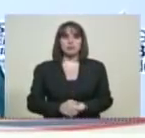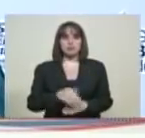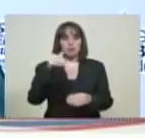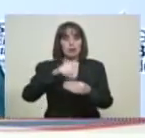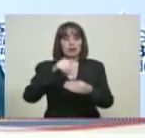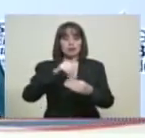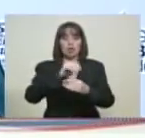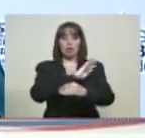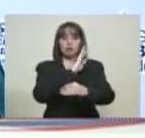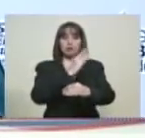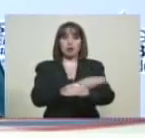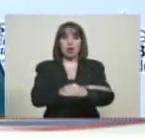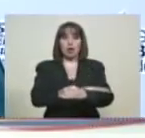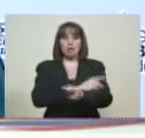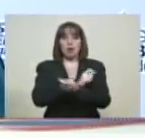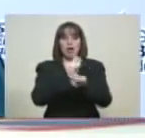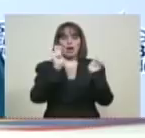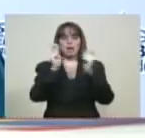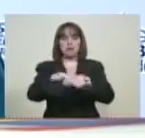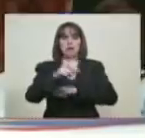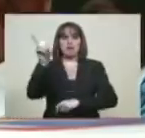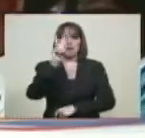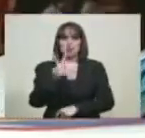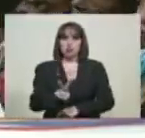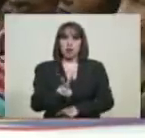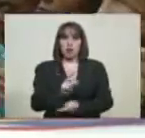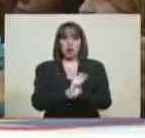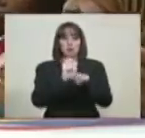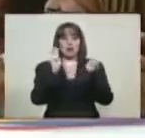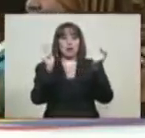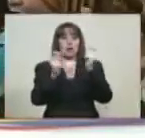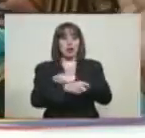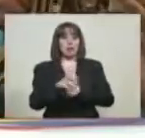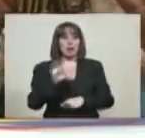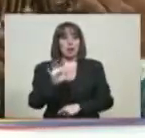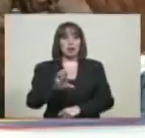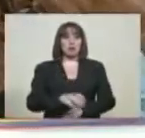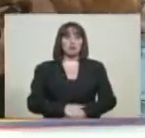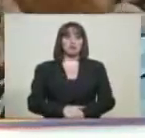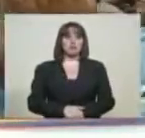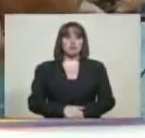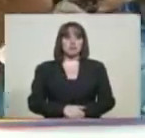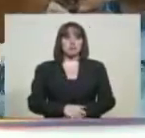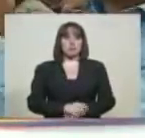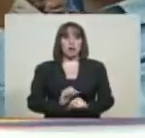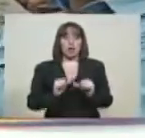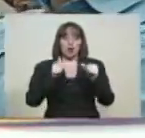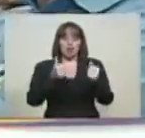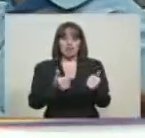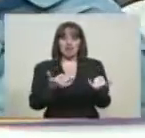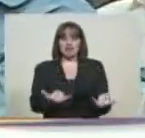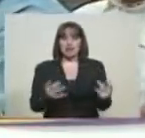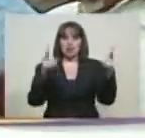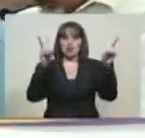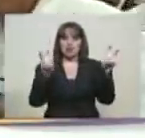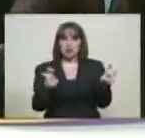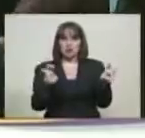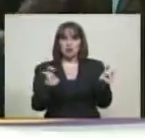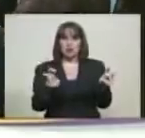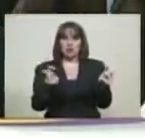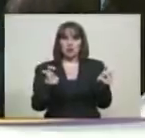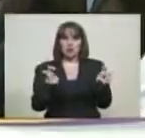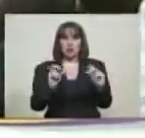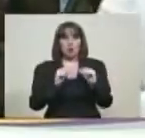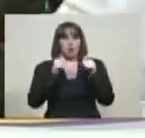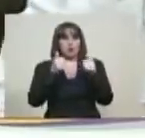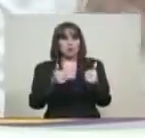poder suficiente para cambiar a venezuela para transformar nuestro país para comenzar de nuevo para tener un nuevo comienzo